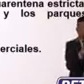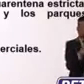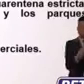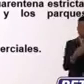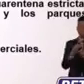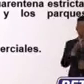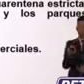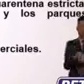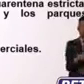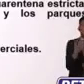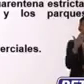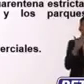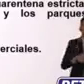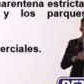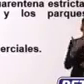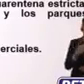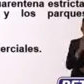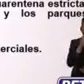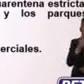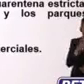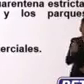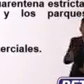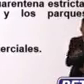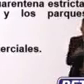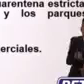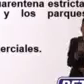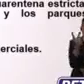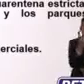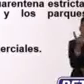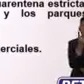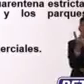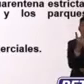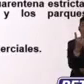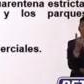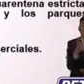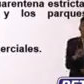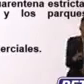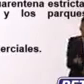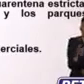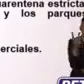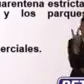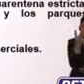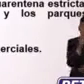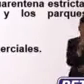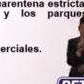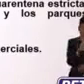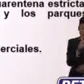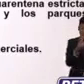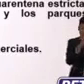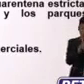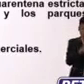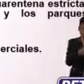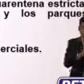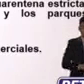a partir de este viernes, de pasado mañana, es decir, a partir de este viernes a las 10 de la noche